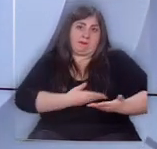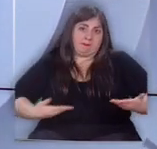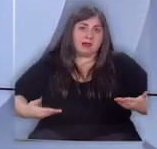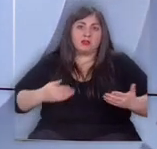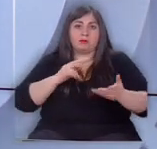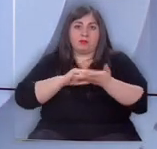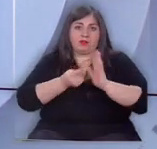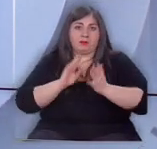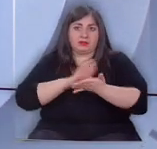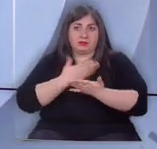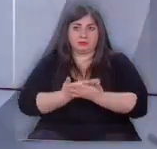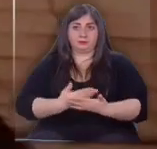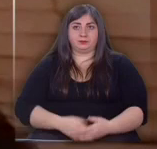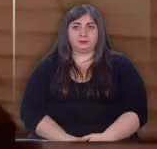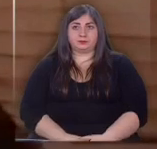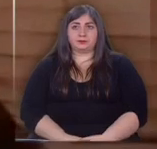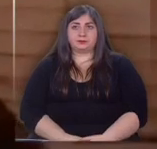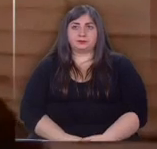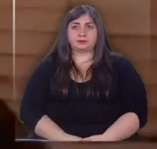Mire.